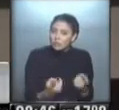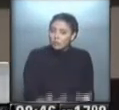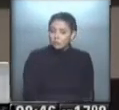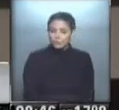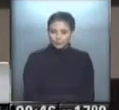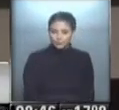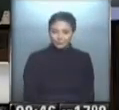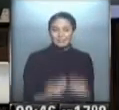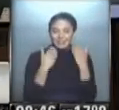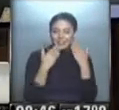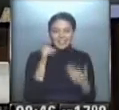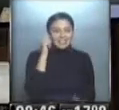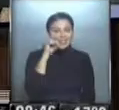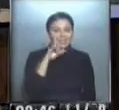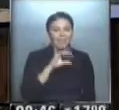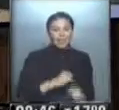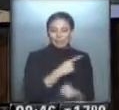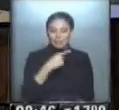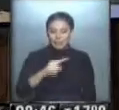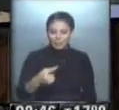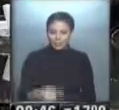creemos gracias ha sido a ustedes que la semana que viene hasta la próxima